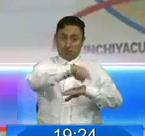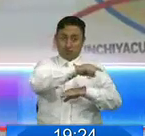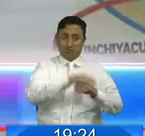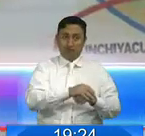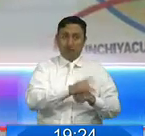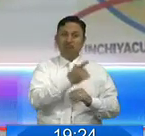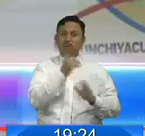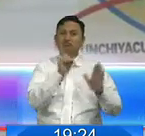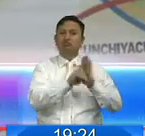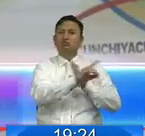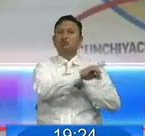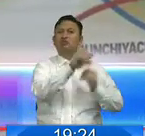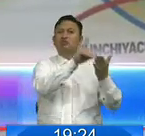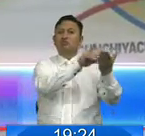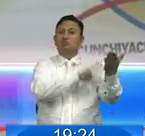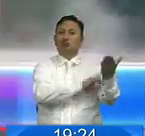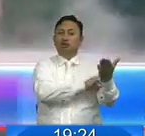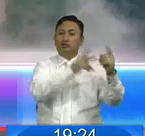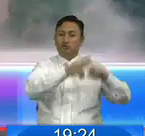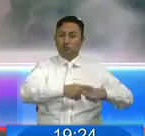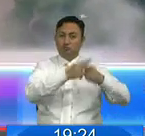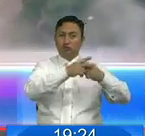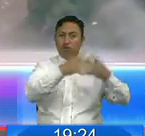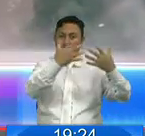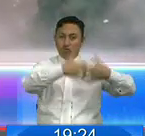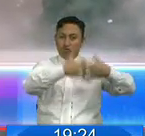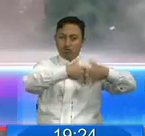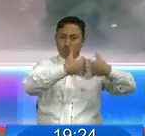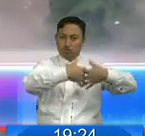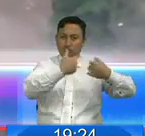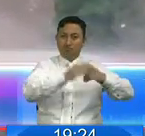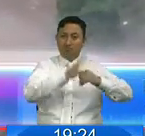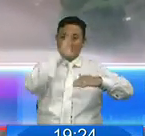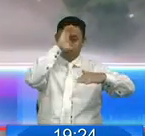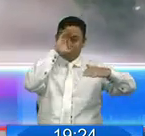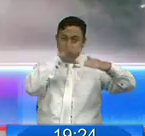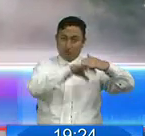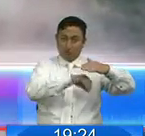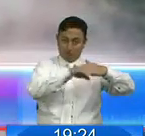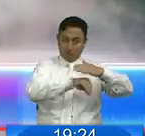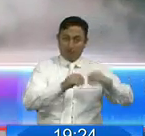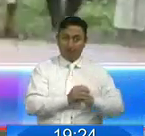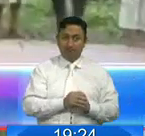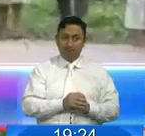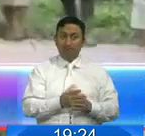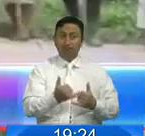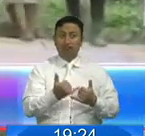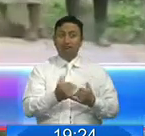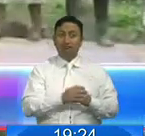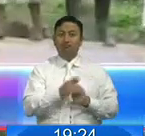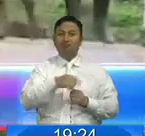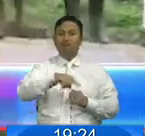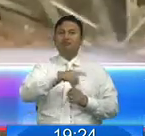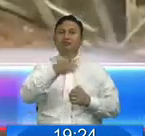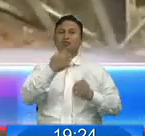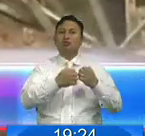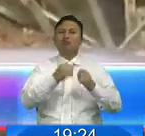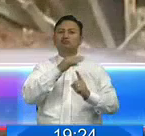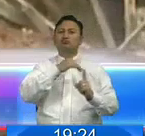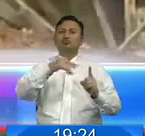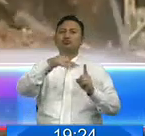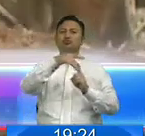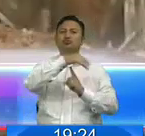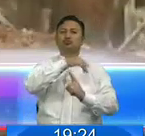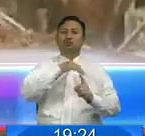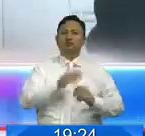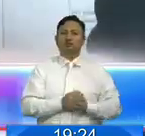que este proyecto, que estaría siendo ejecutado por la empresa minera de capitales chinos Export Cobre, estaría provocando conflictos socioambientales en la